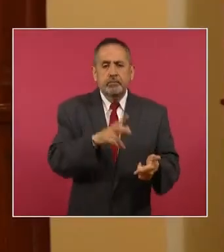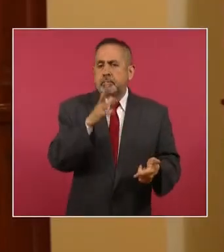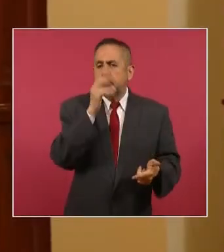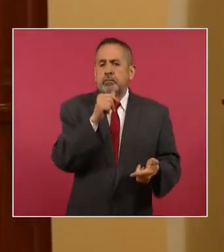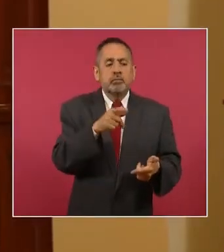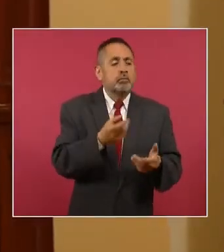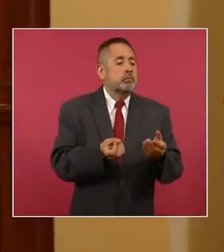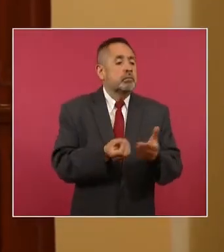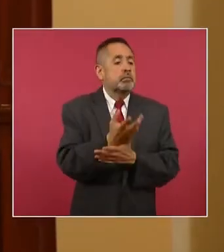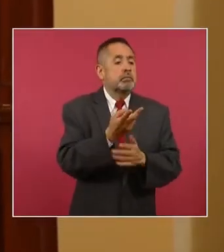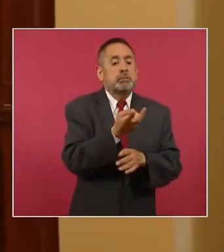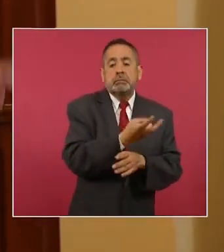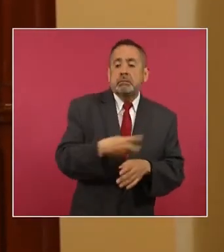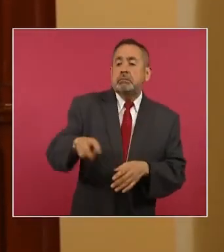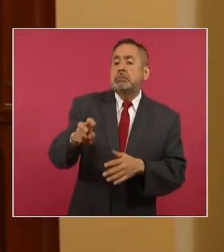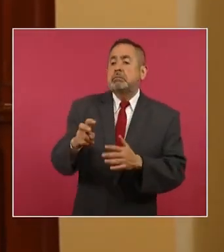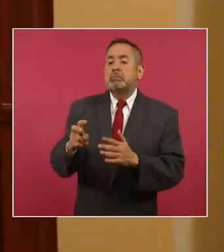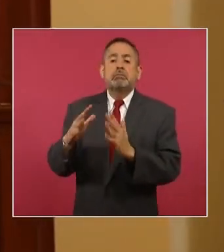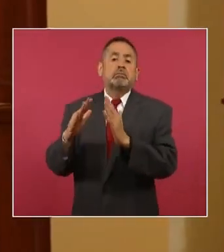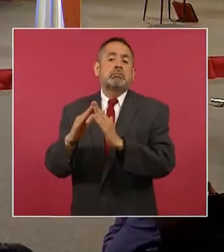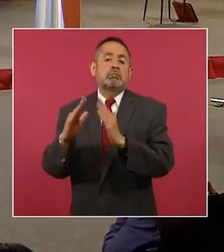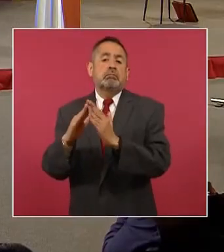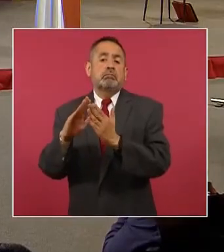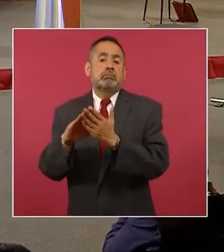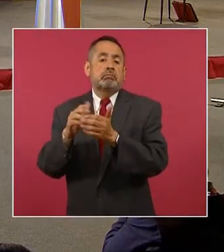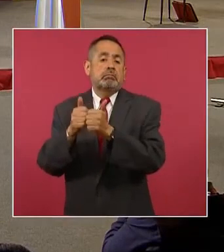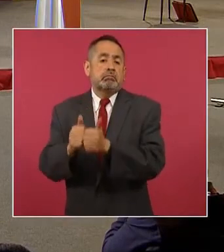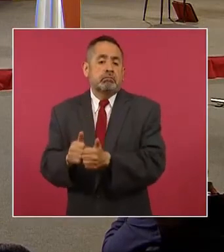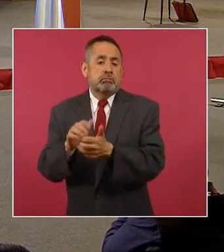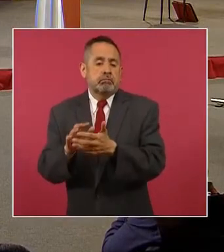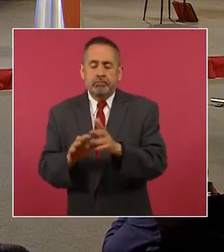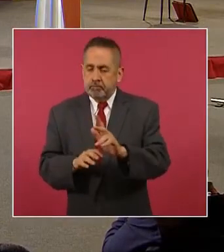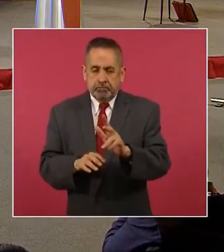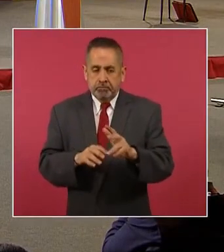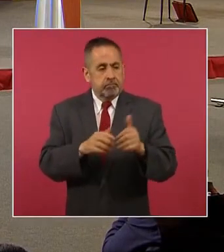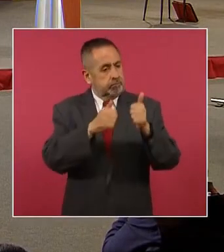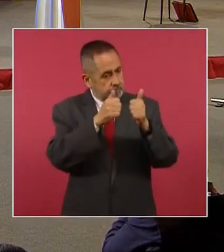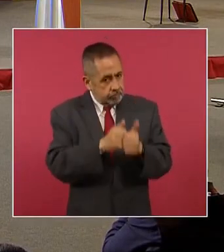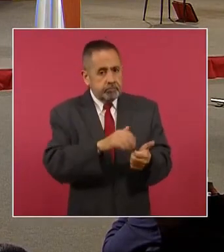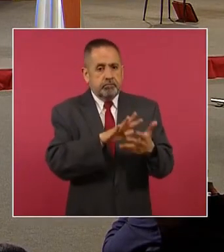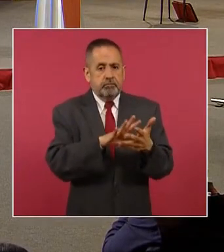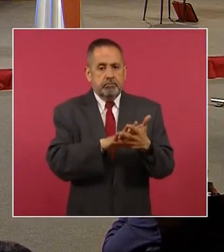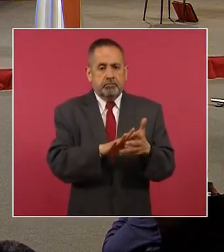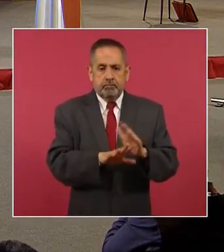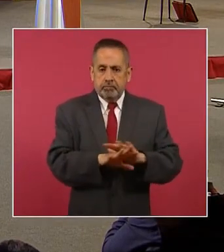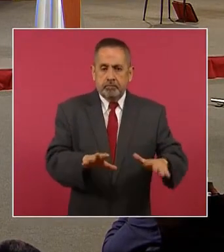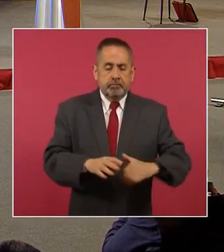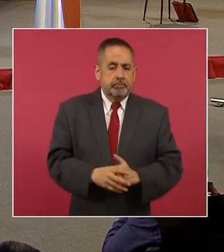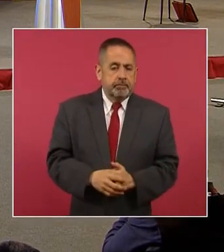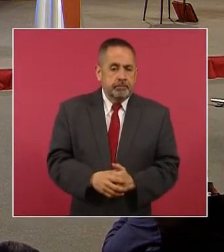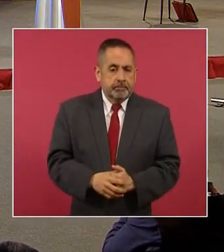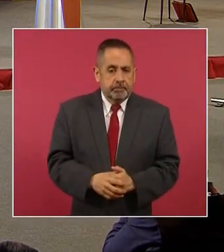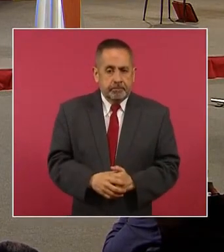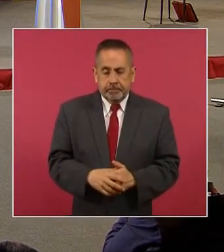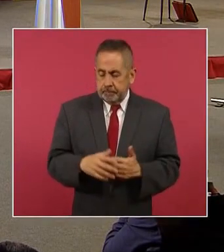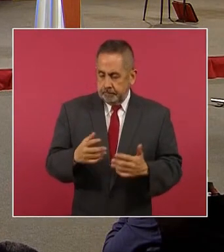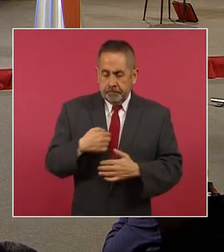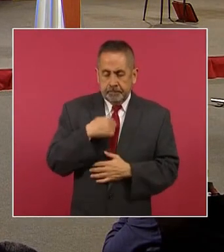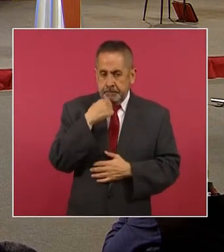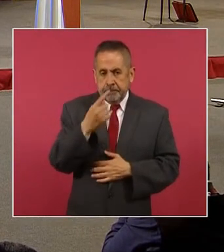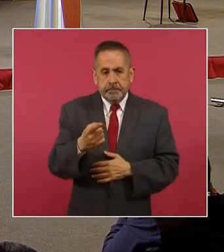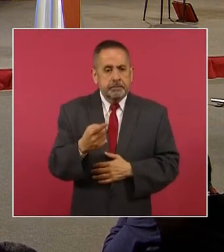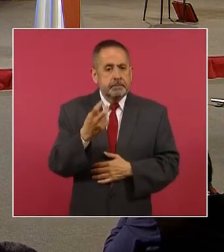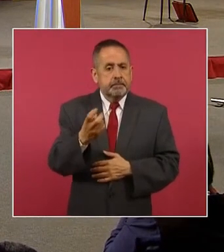prisión esta persona. Adelante. Solamente decir que para nosotros, para